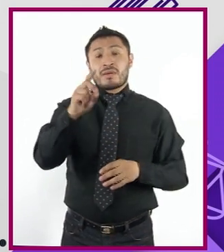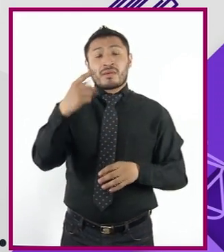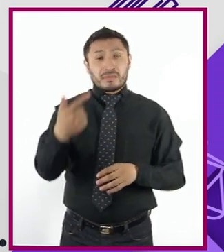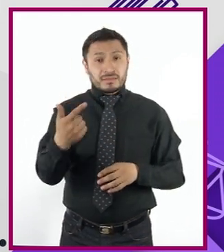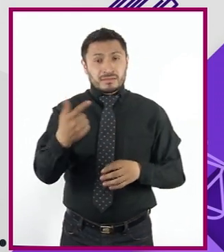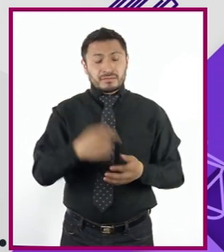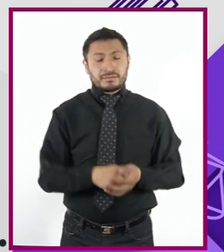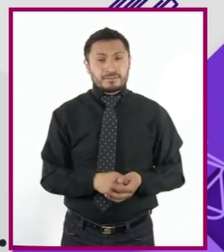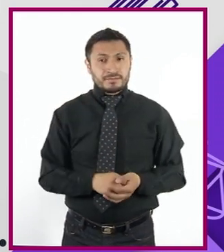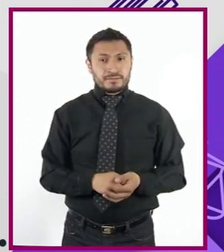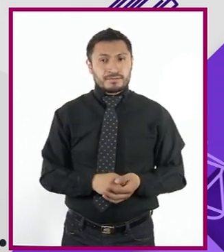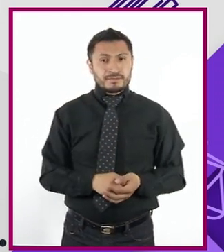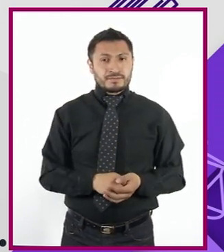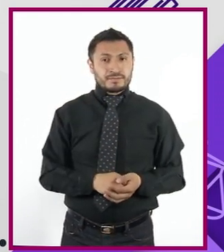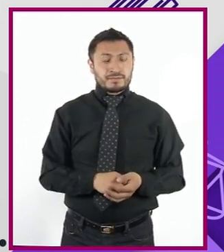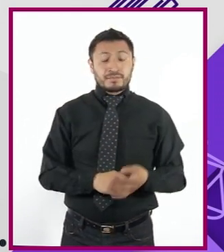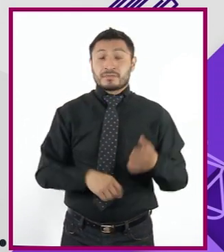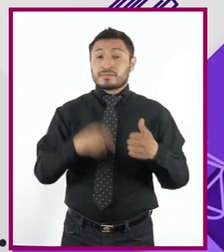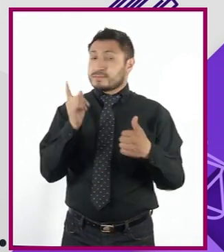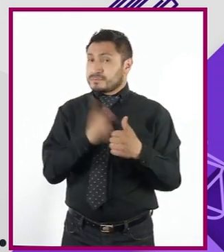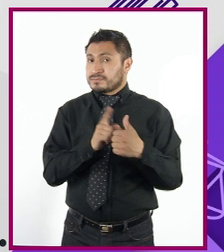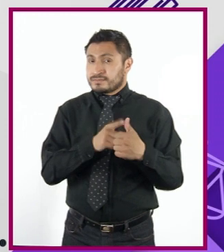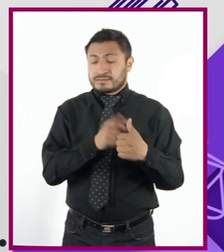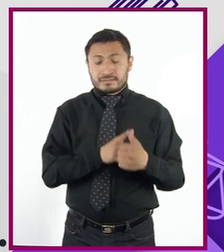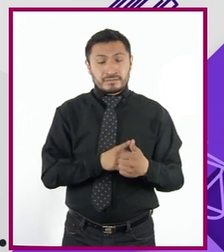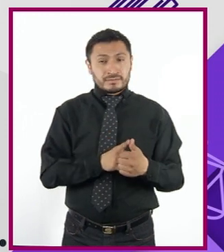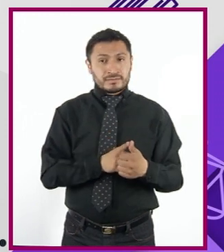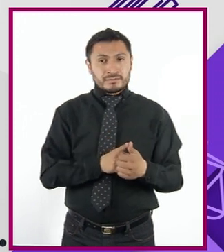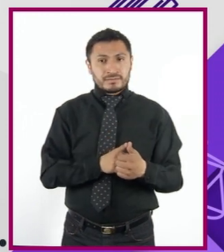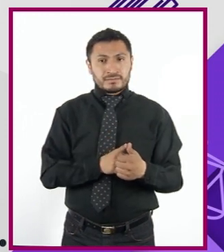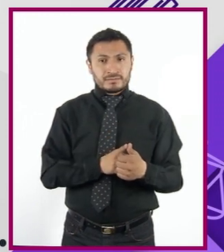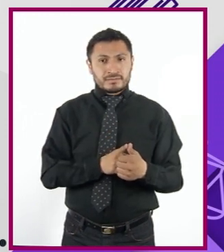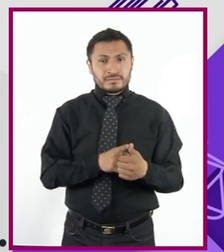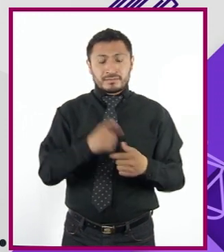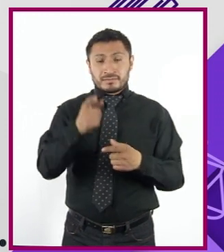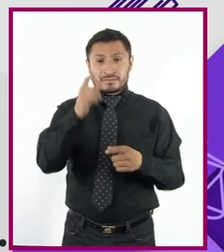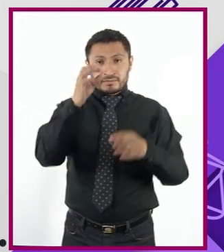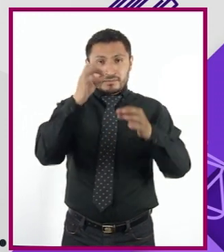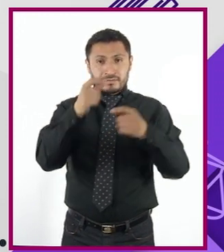0.37. Factor 6. Cumplimiento regulatorio,